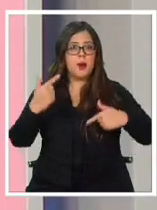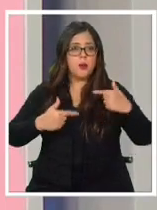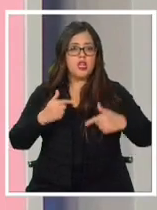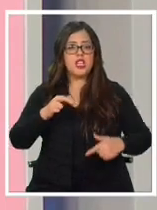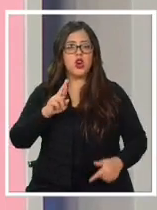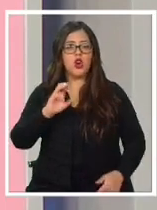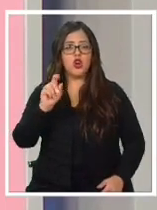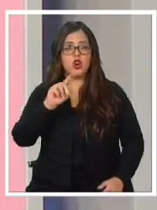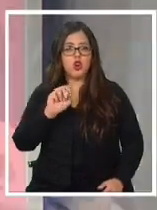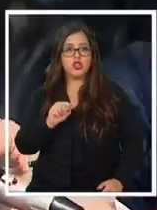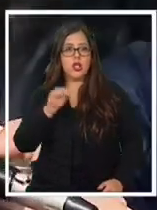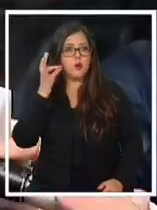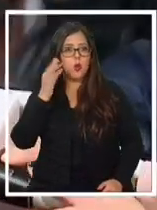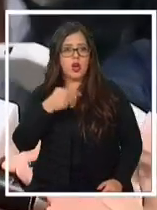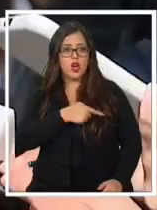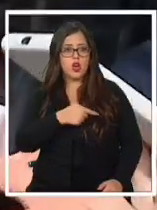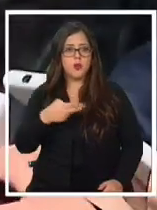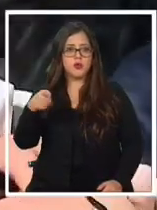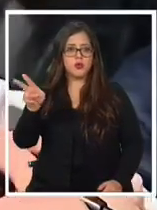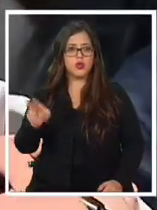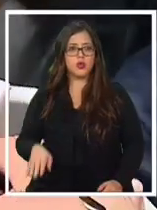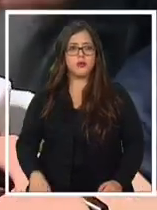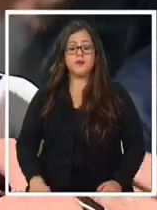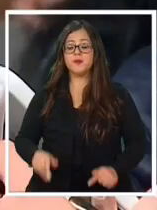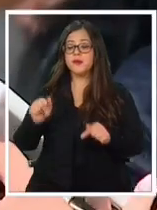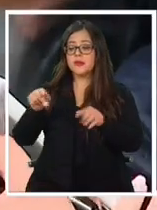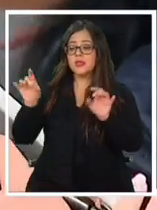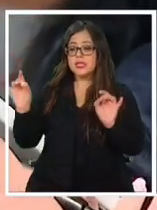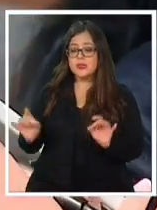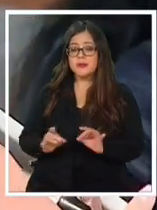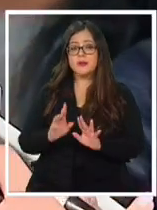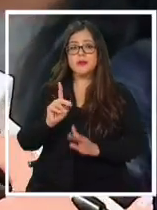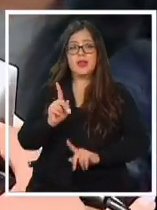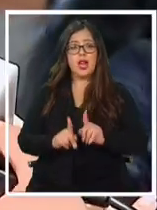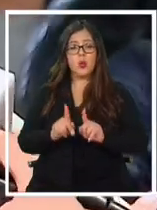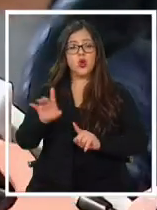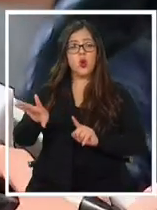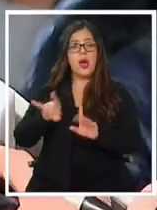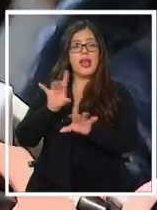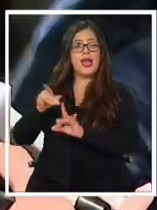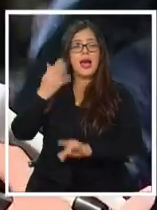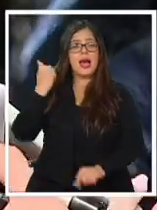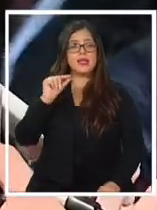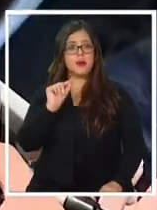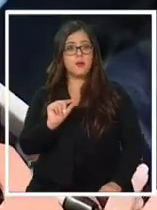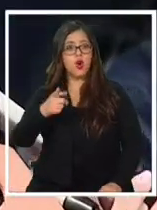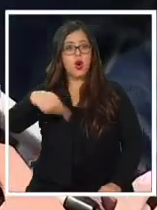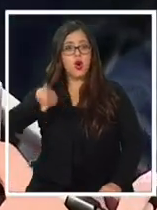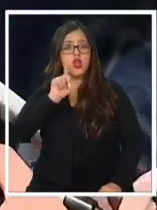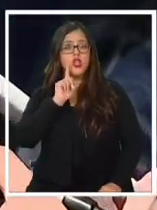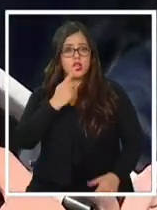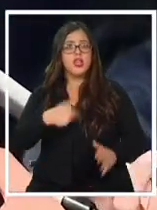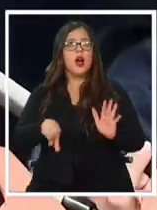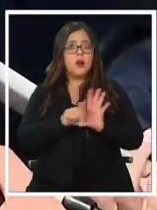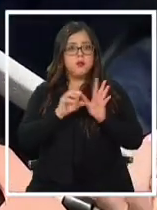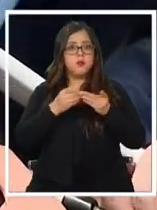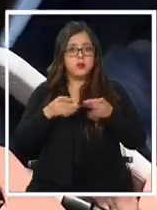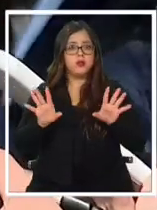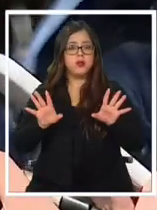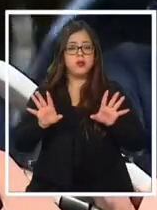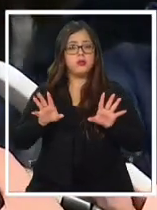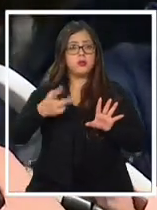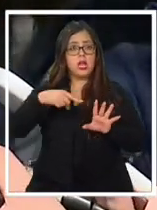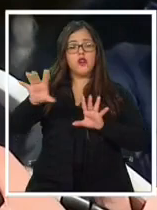tema. Una posibilidad. Aquellos que fueron, sobre todo aquellos que fueron elegidos recientemente, tienen una legitimidad democrática,